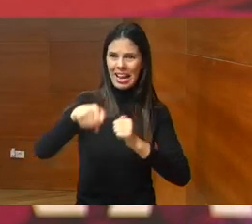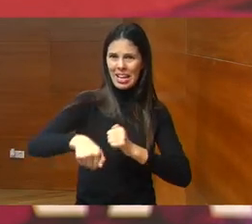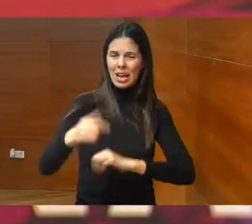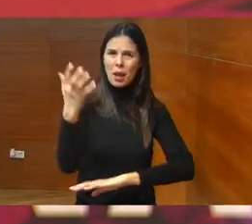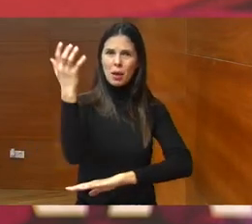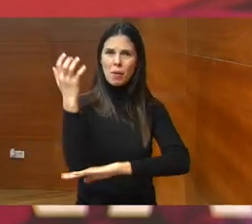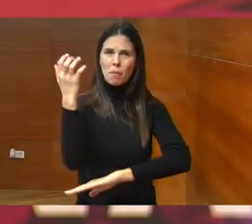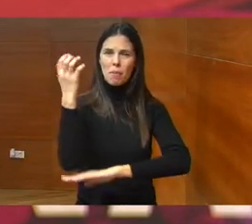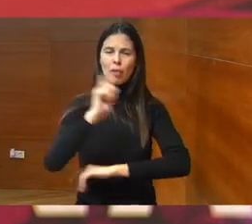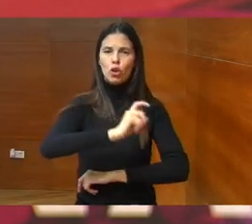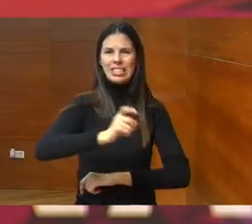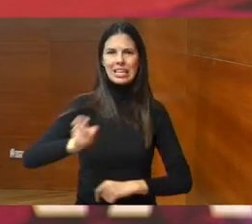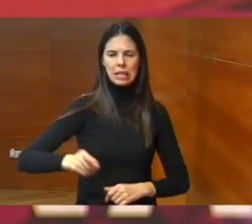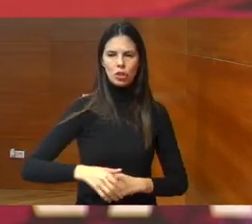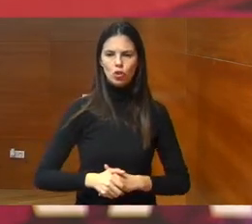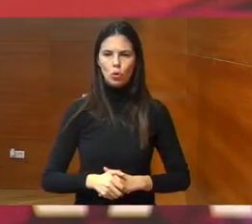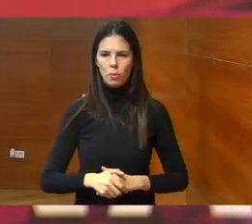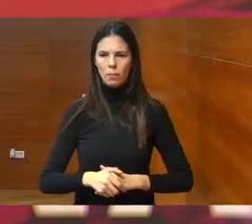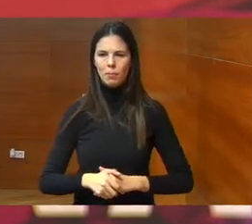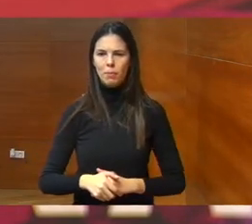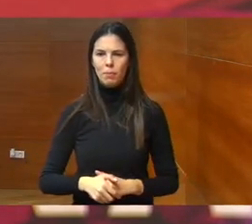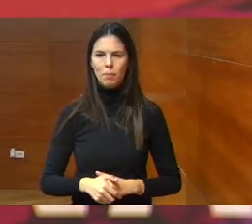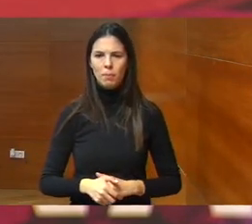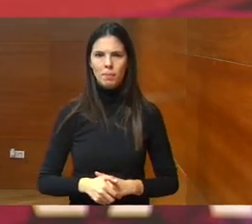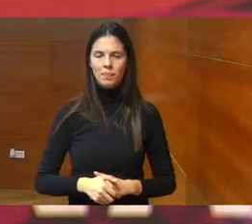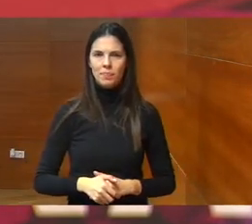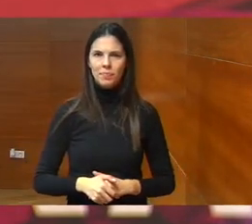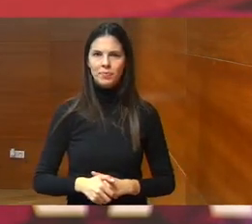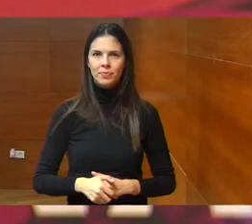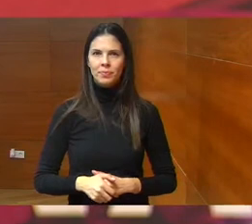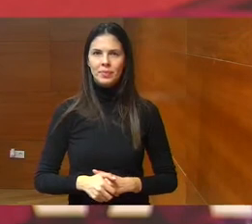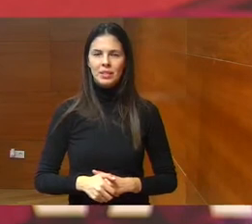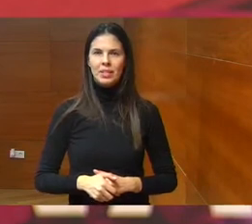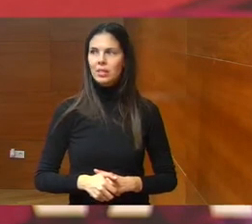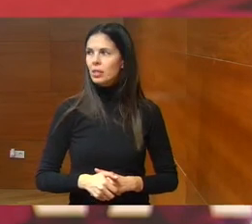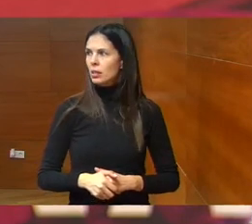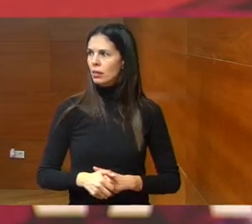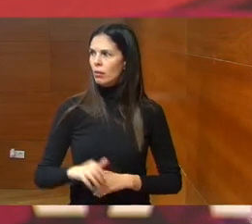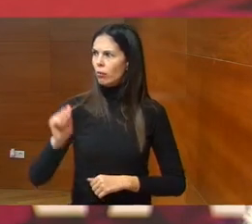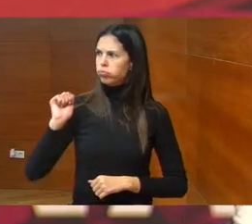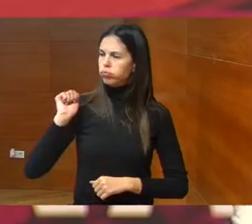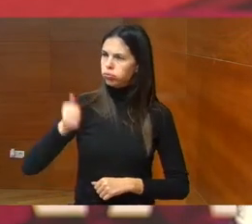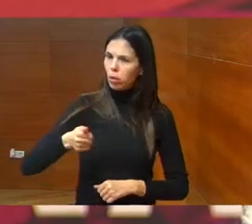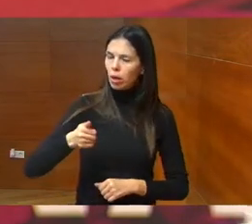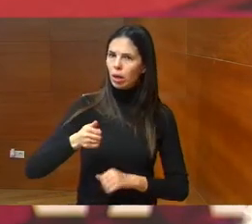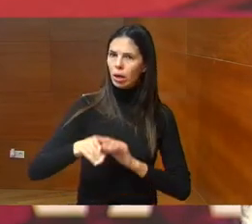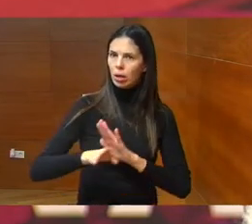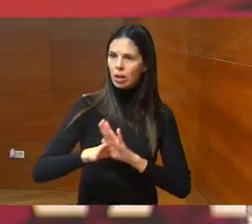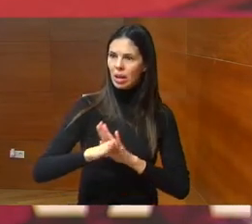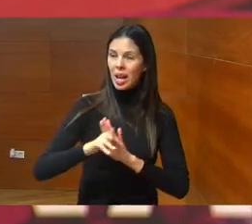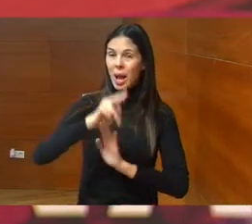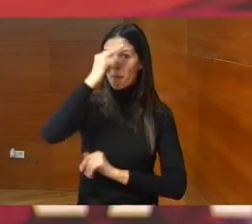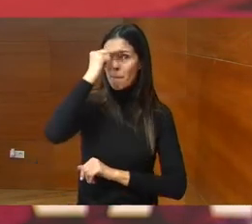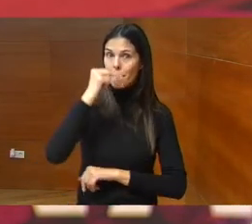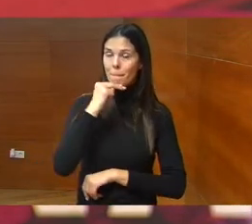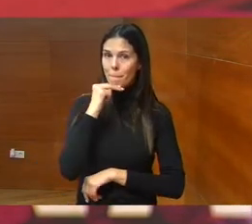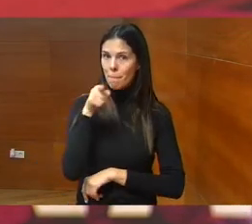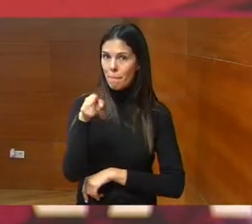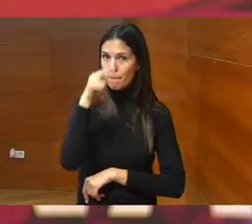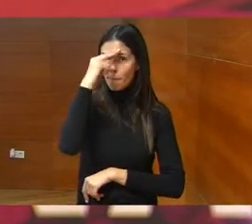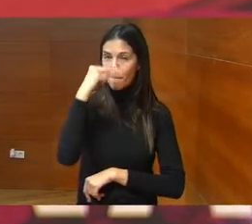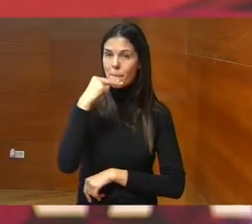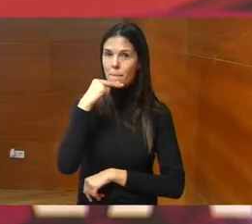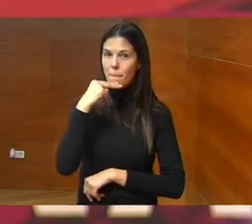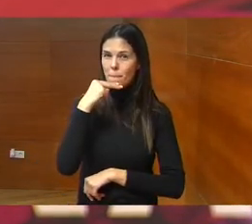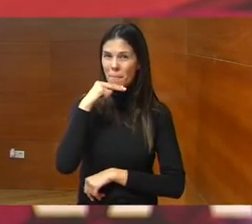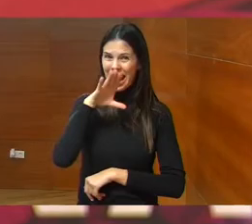de sansenso siguiendo a través dos dos años llegamos a okeo Pai de opay